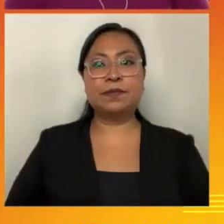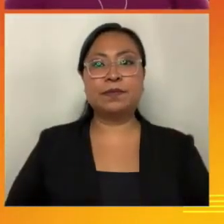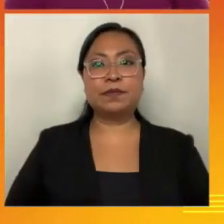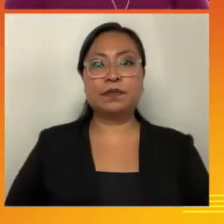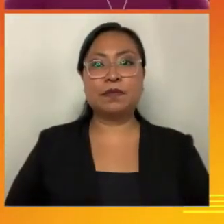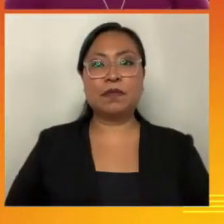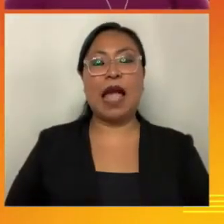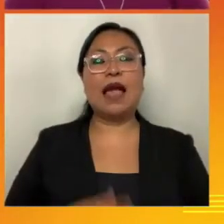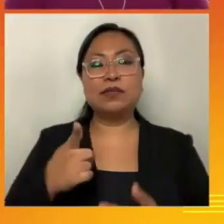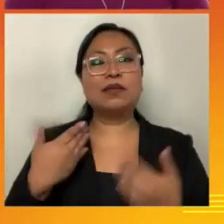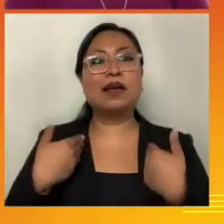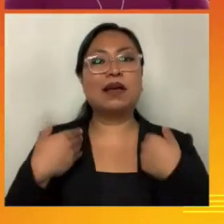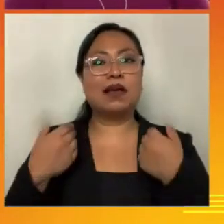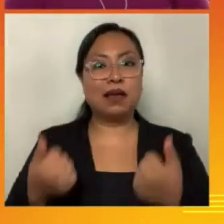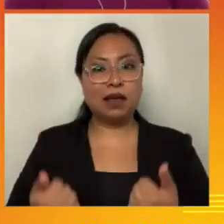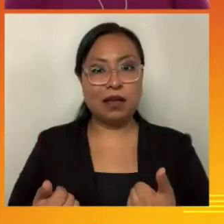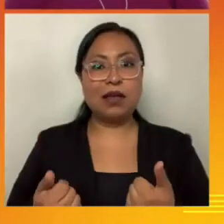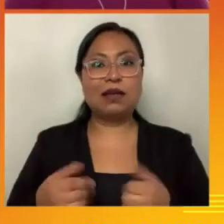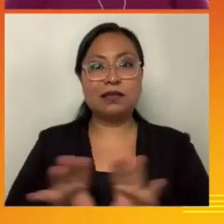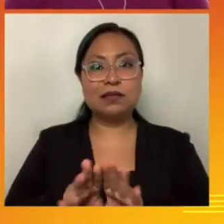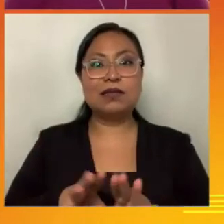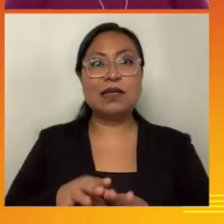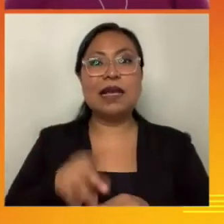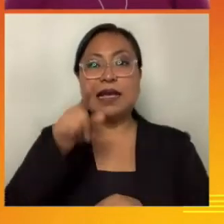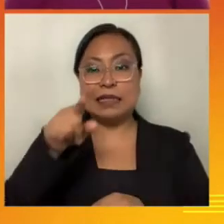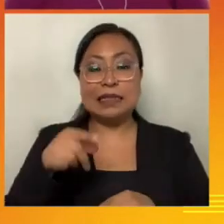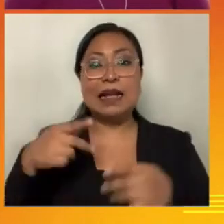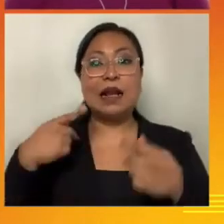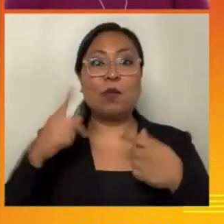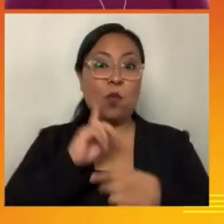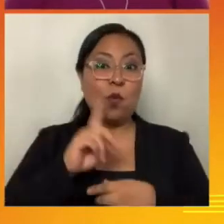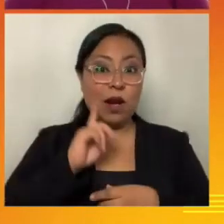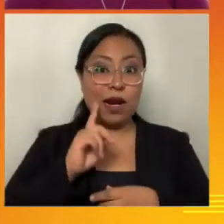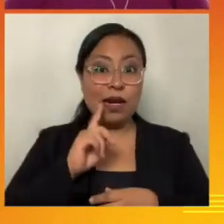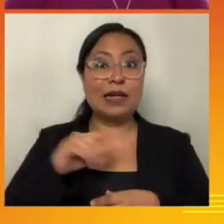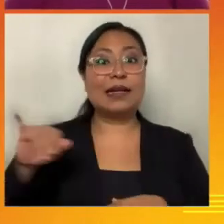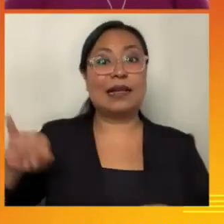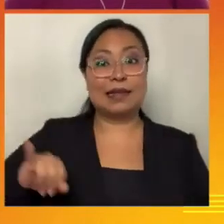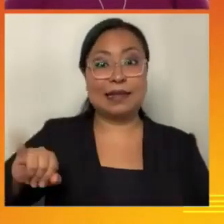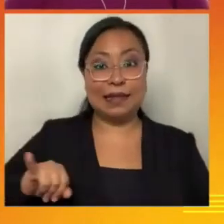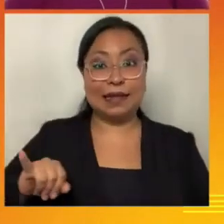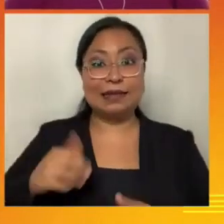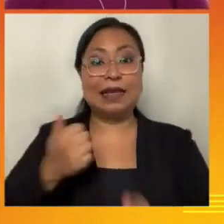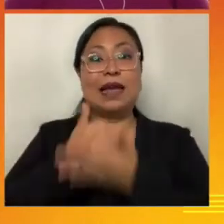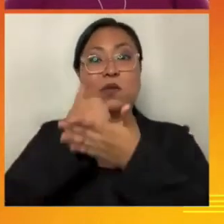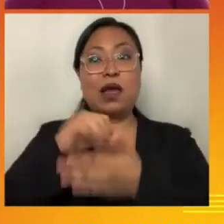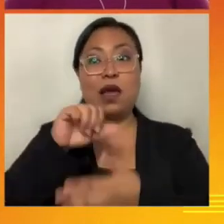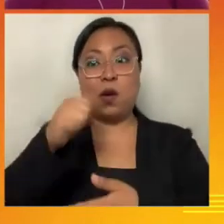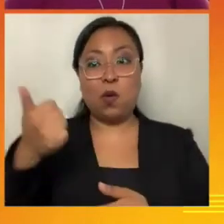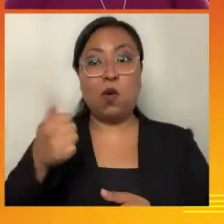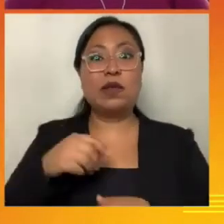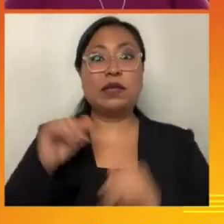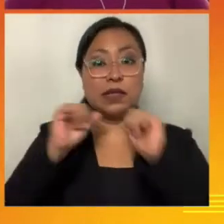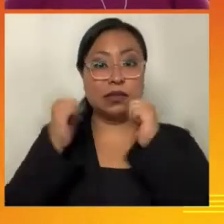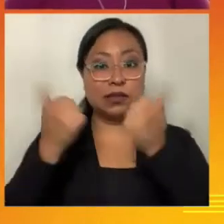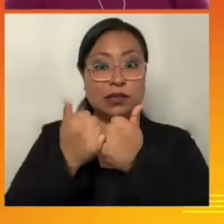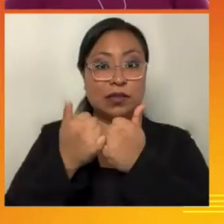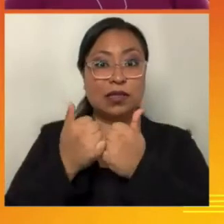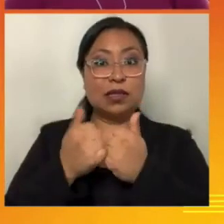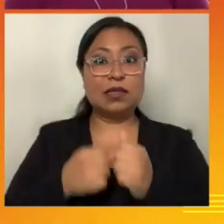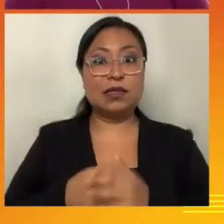entendiendo que este público es el más interesado en las causas, o que podría interesarle más alguna causa